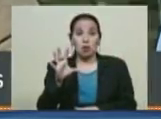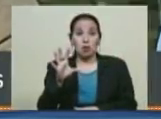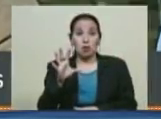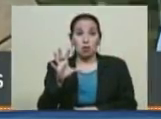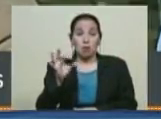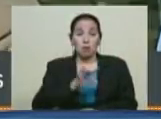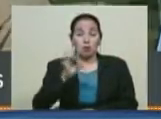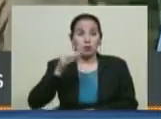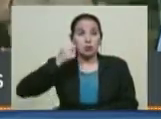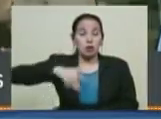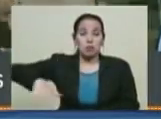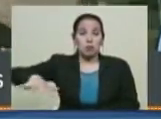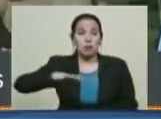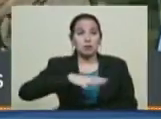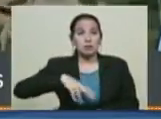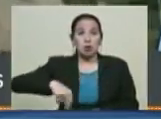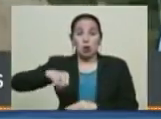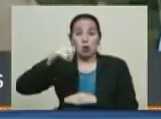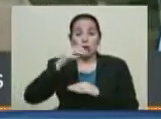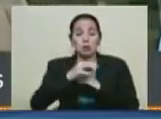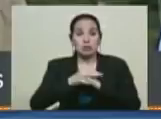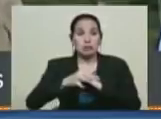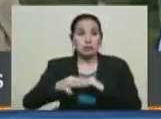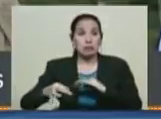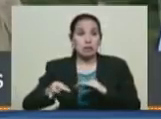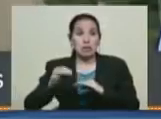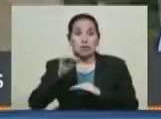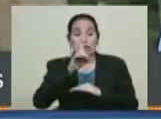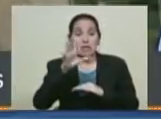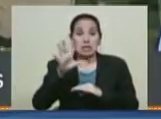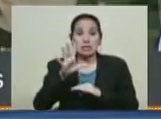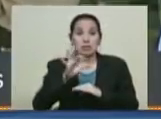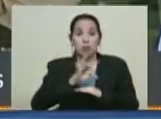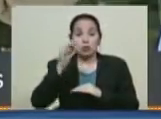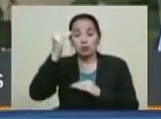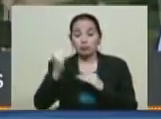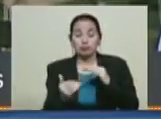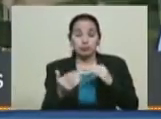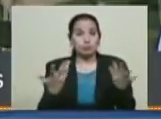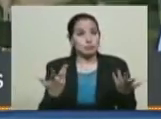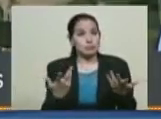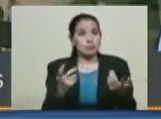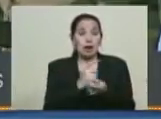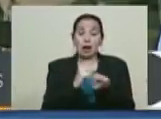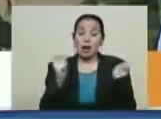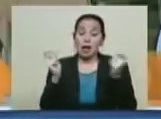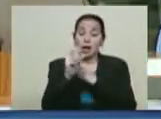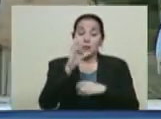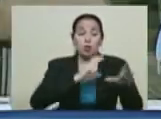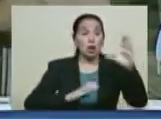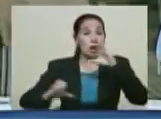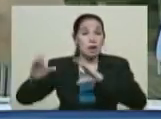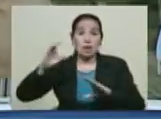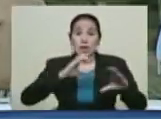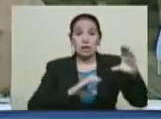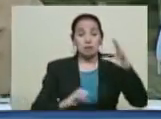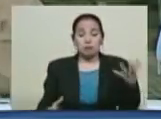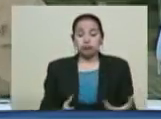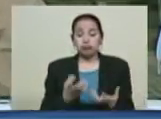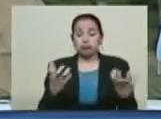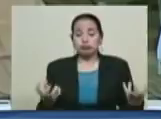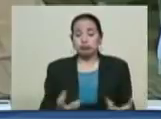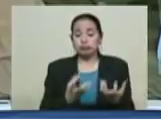norte costera. Y ahí va a llover 15% menos. ¿Qué les parece? Cambio climático, el recalentamiento global,